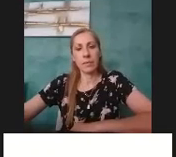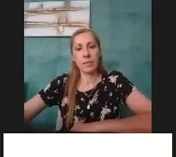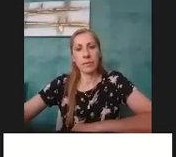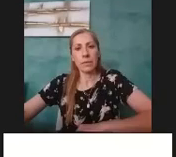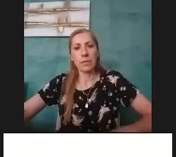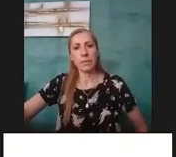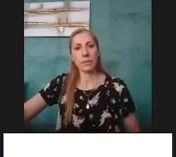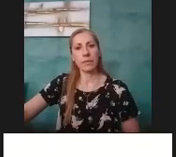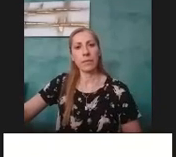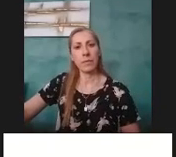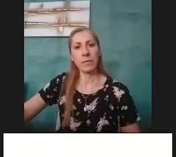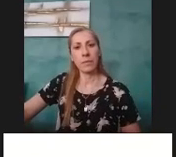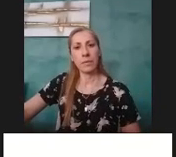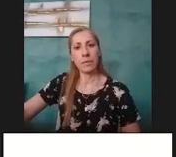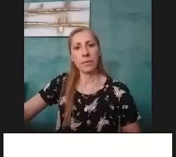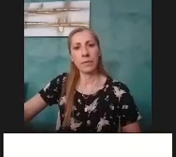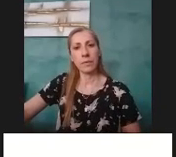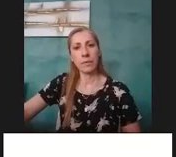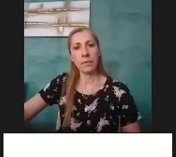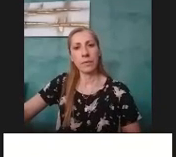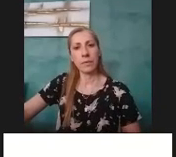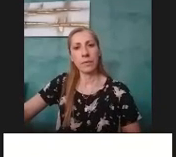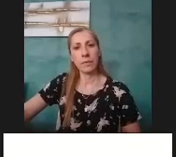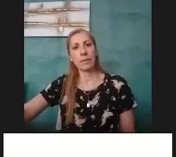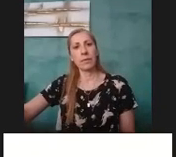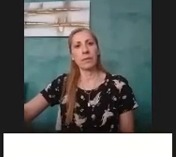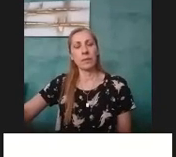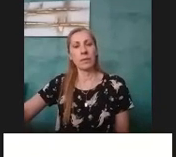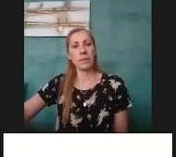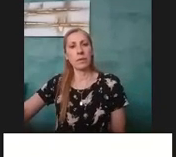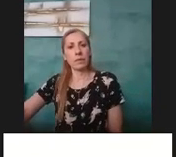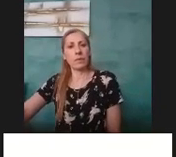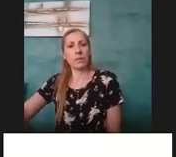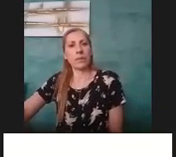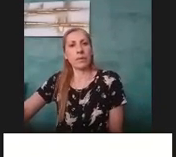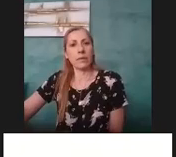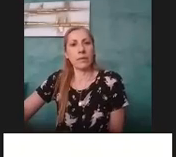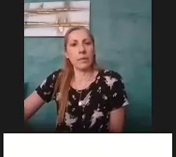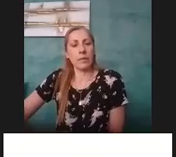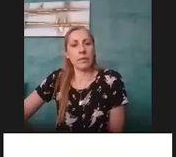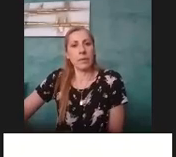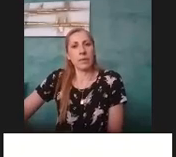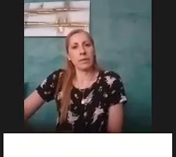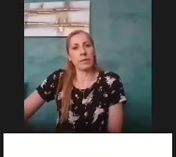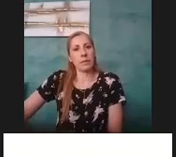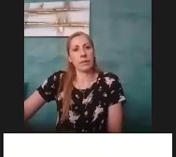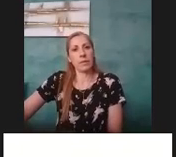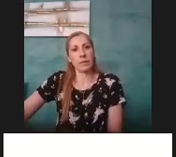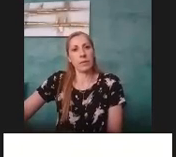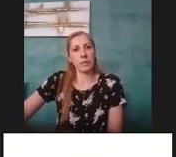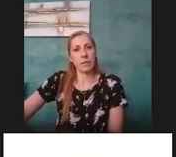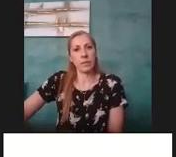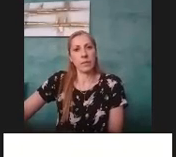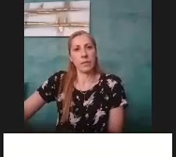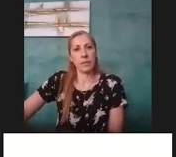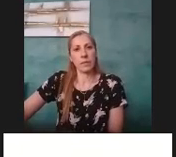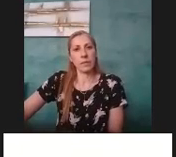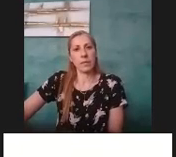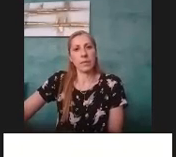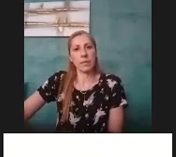¿Por qué no minimizás el explorador donde tenés el Zoom y ahí vas a tener tu escritorio?